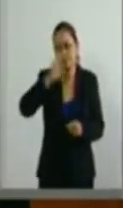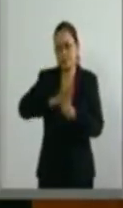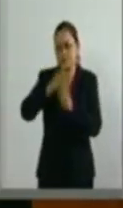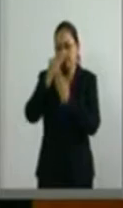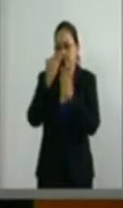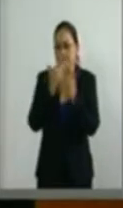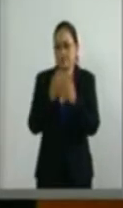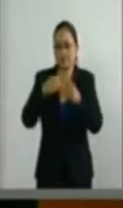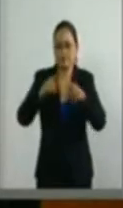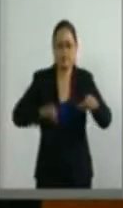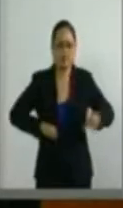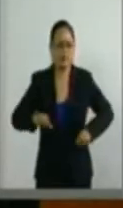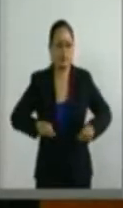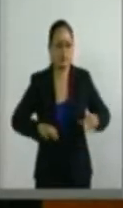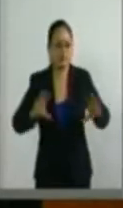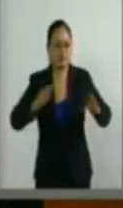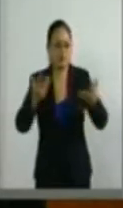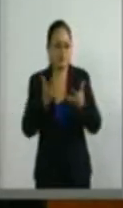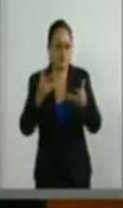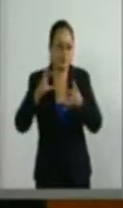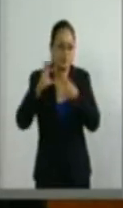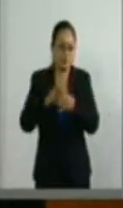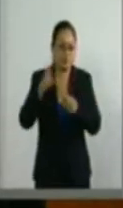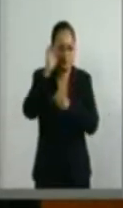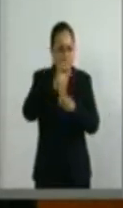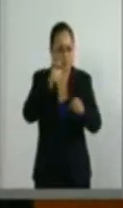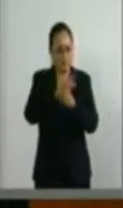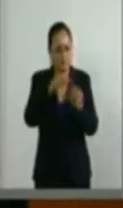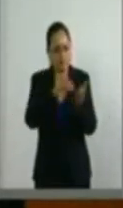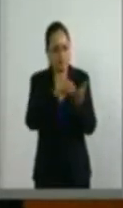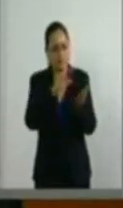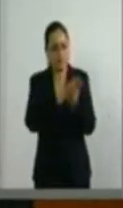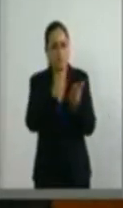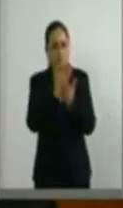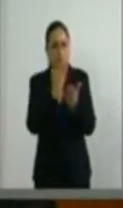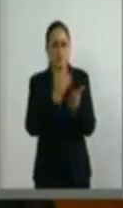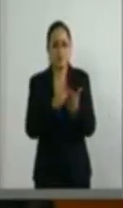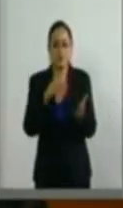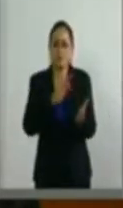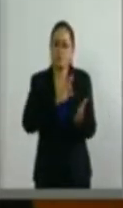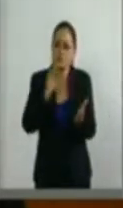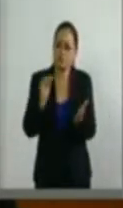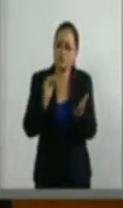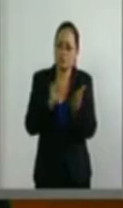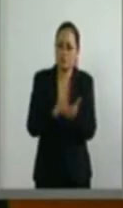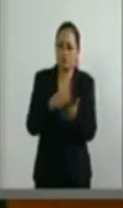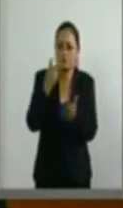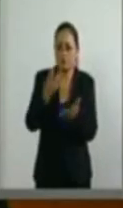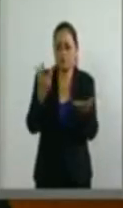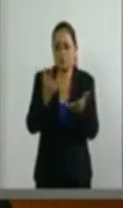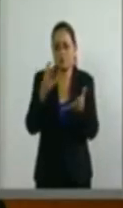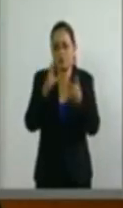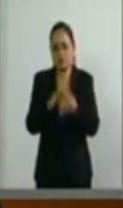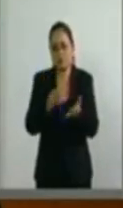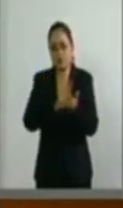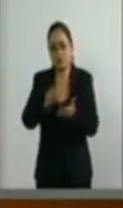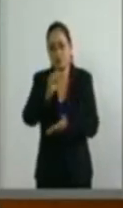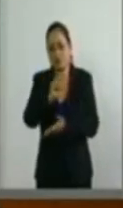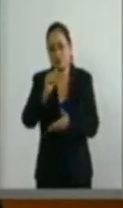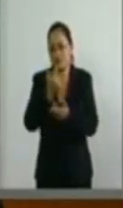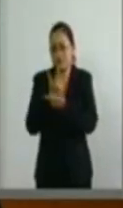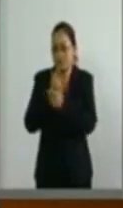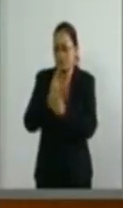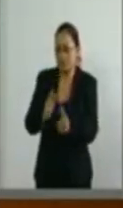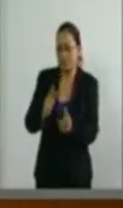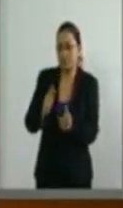y actividades que caracterizan al quehacer cultural, se inscriba en esta práctica el ejercicio del derecho a la libertad